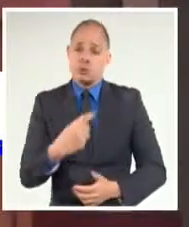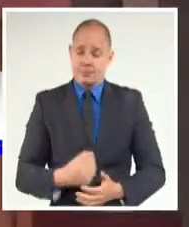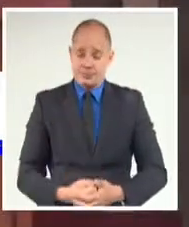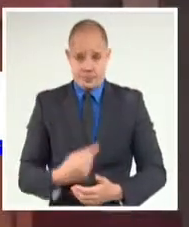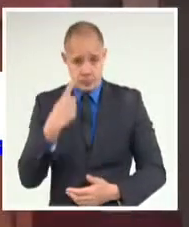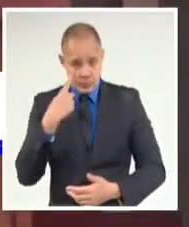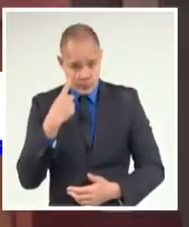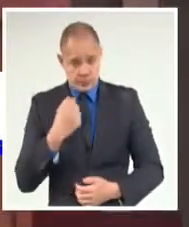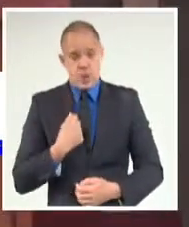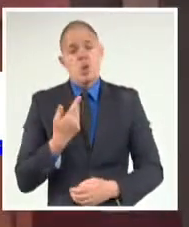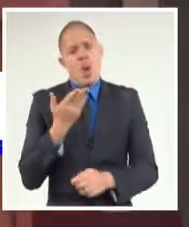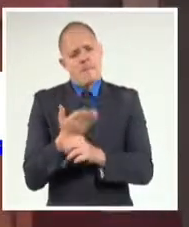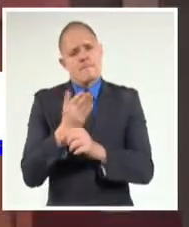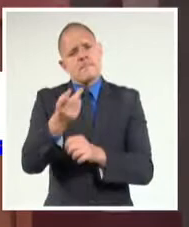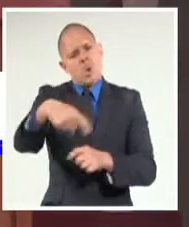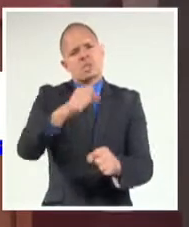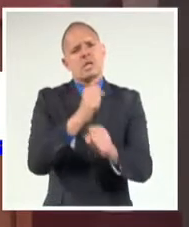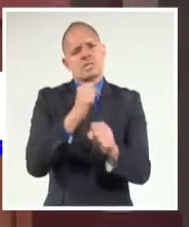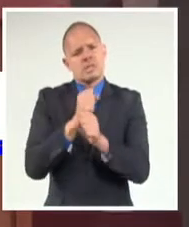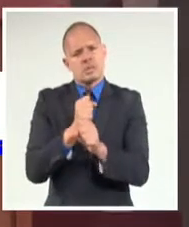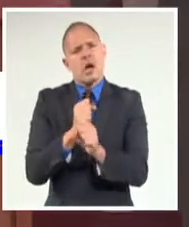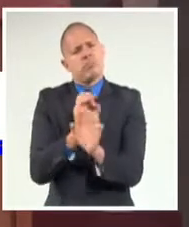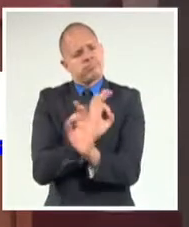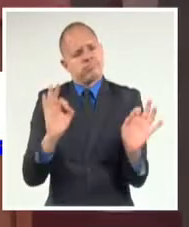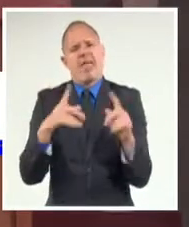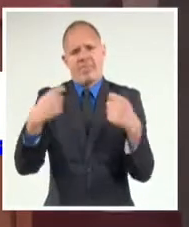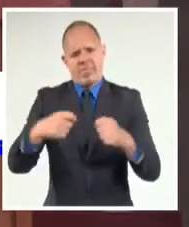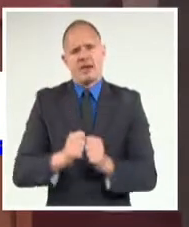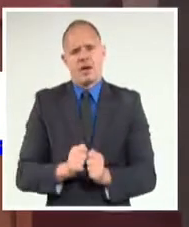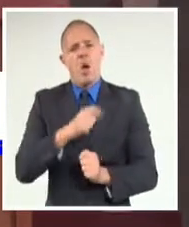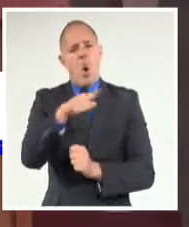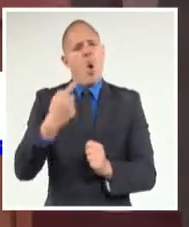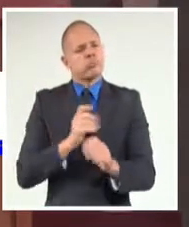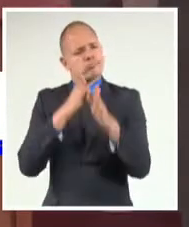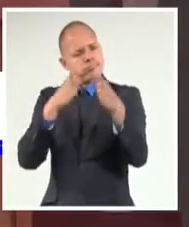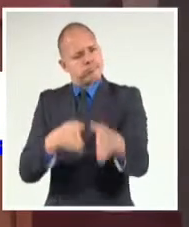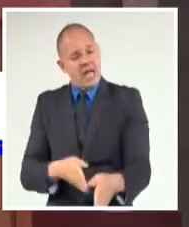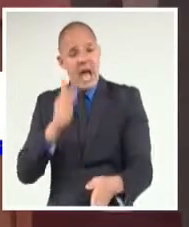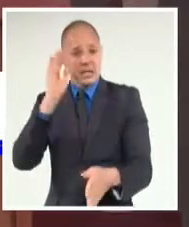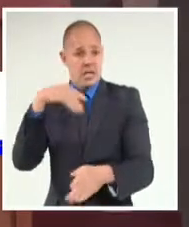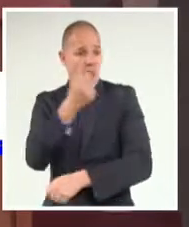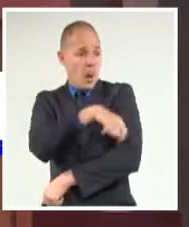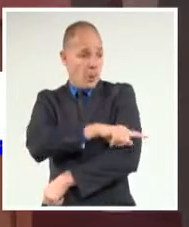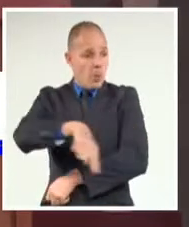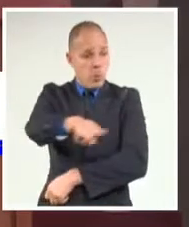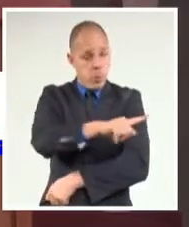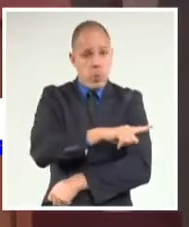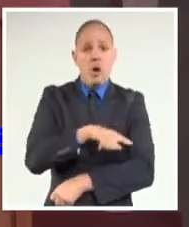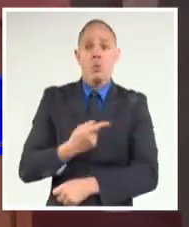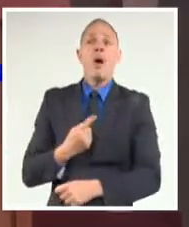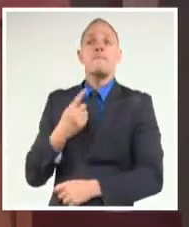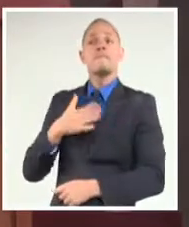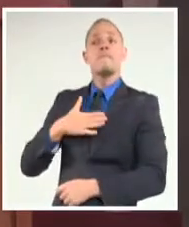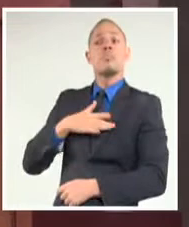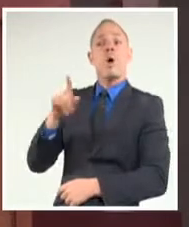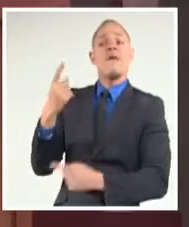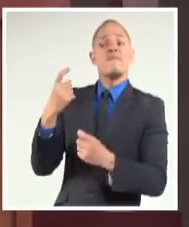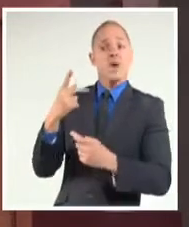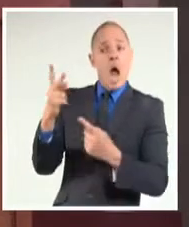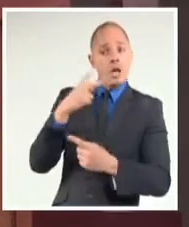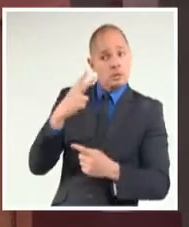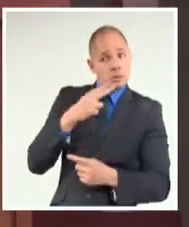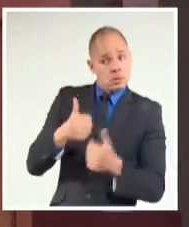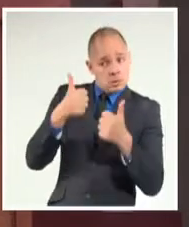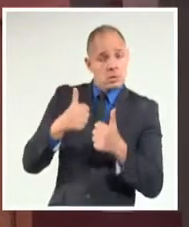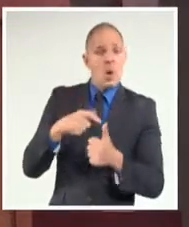sabemos, ser aduaneros, con la profesionalidad y excelencia que todo nuestro pueblo espera de nosotros. Ese será nuestro mayor aporte a la